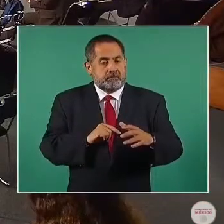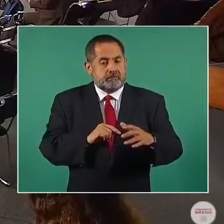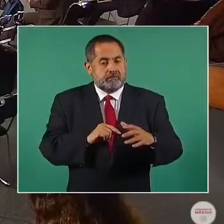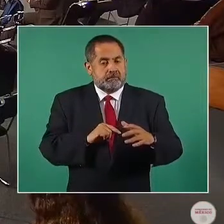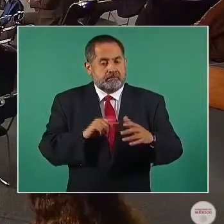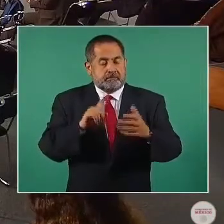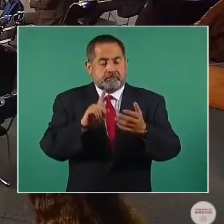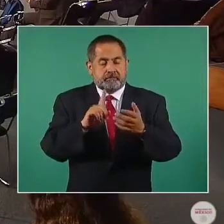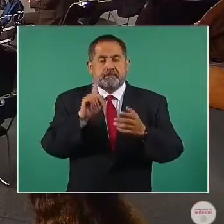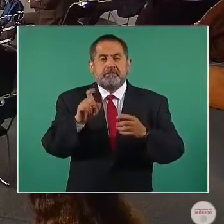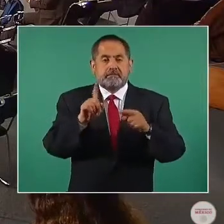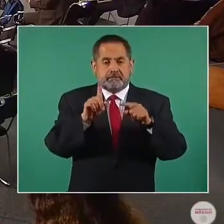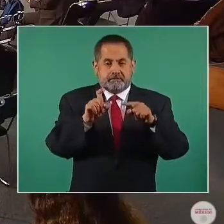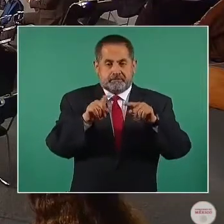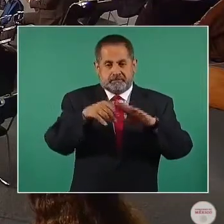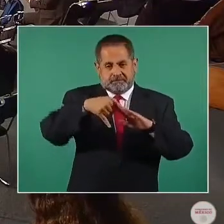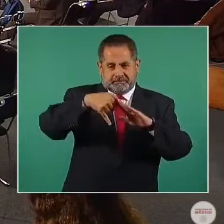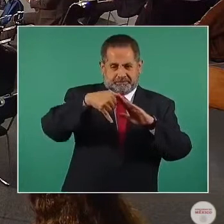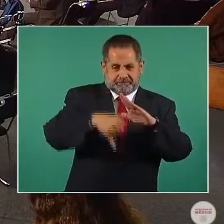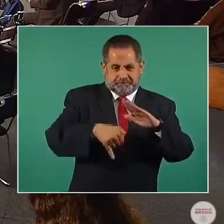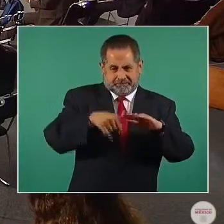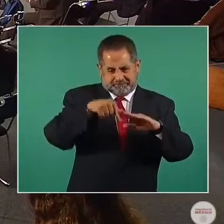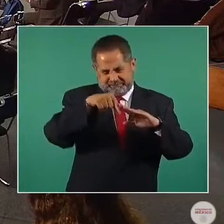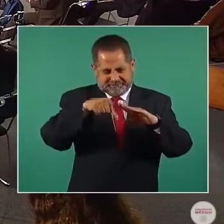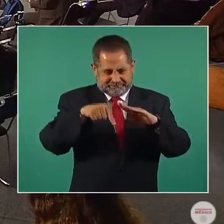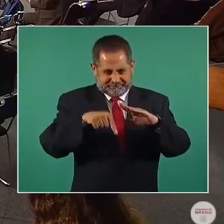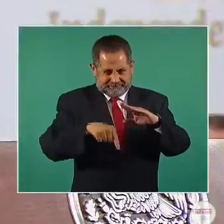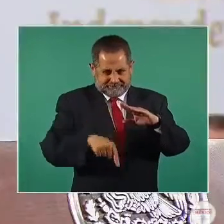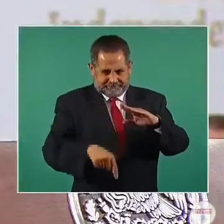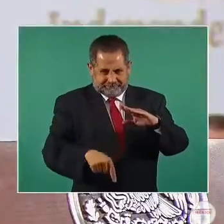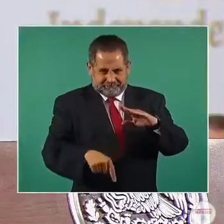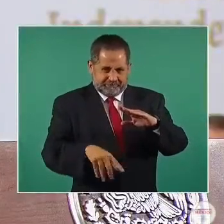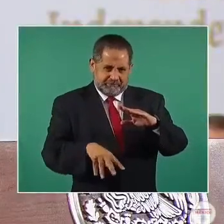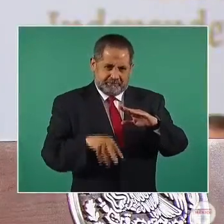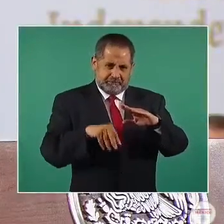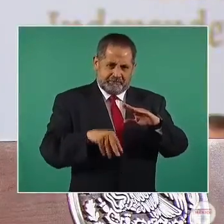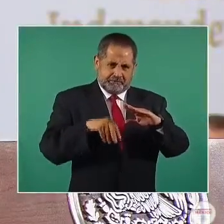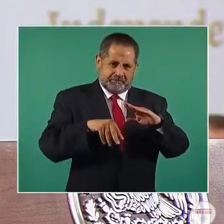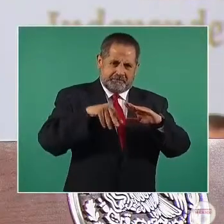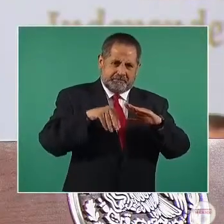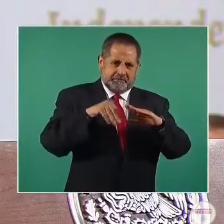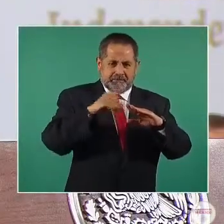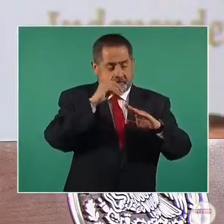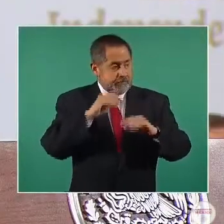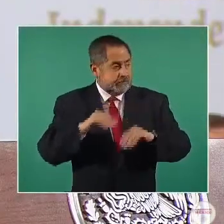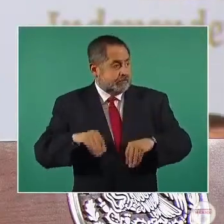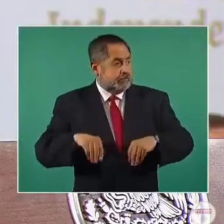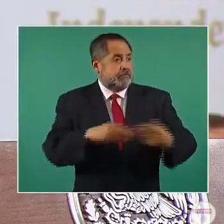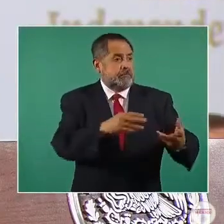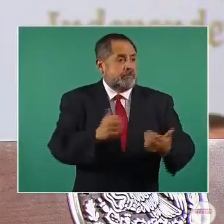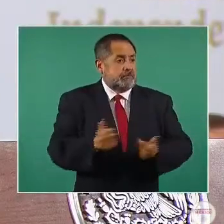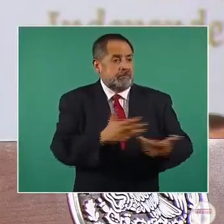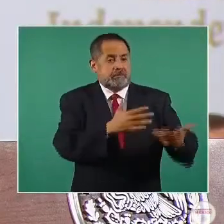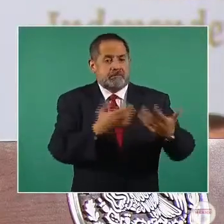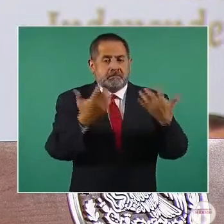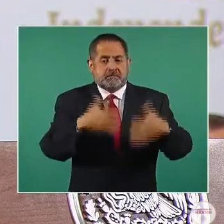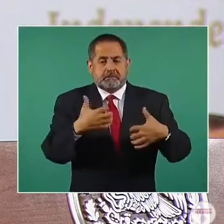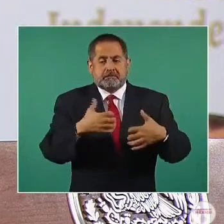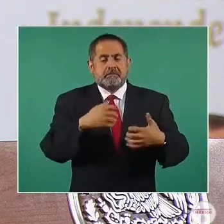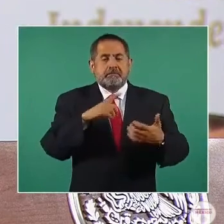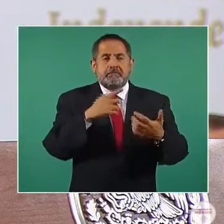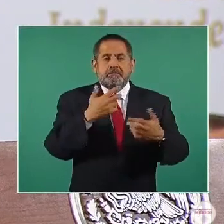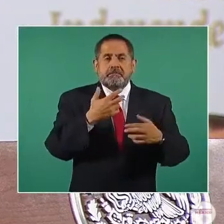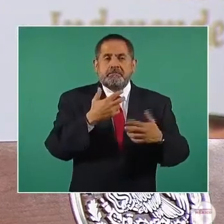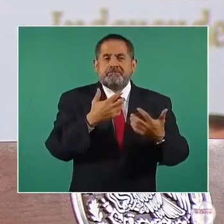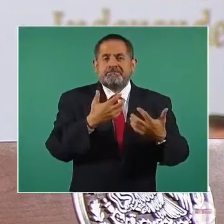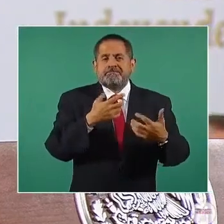de aguas profundas para beneficio de las empresas. Entonces no se extraía más